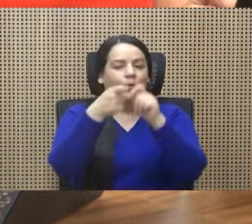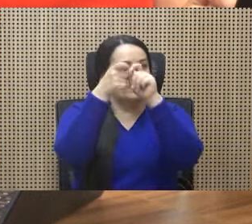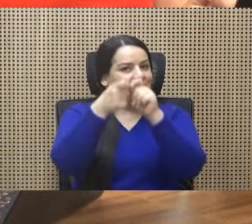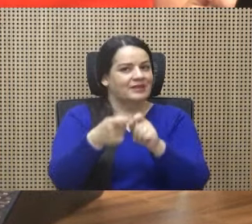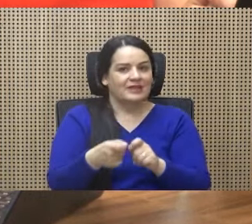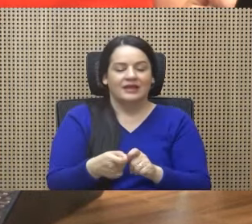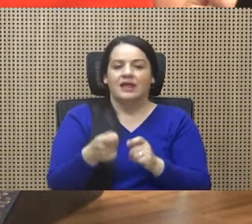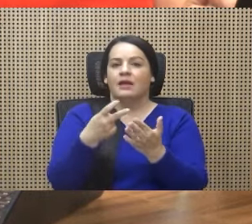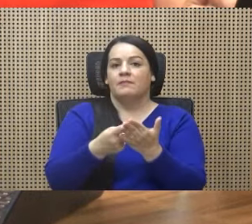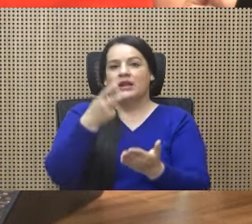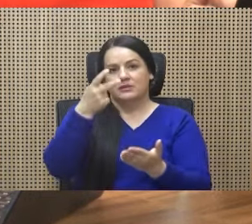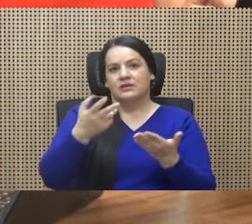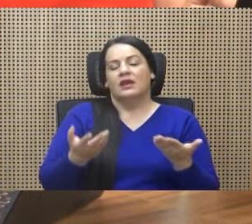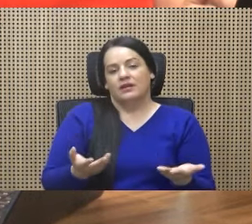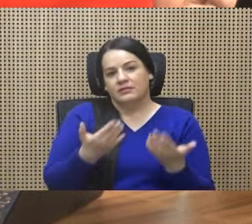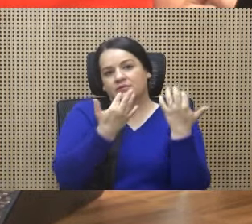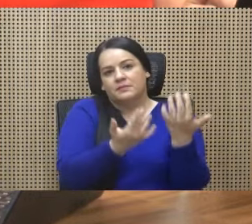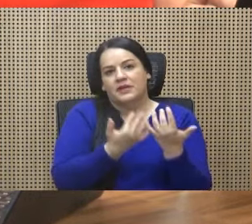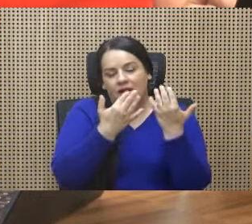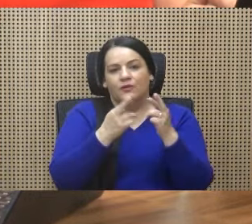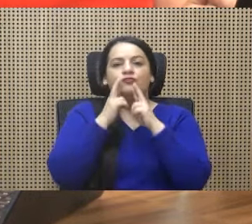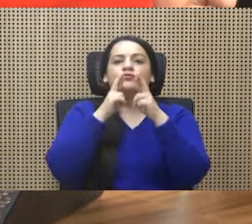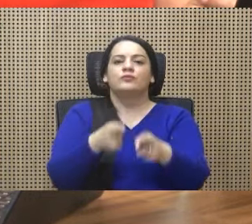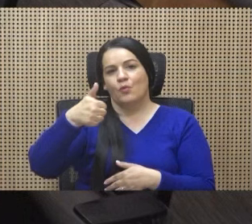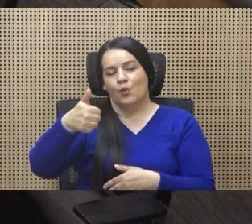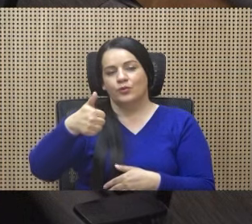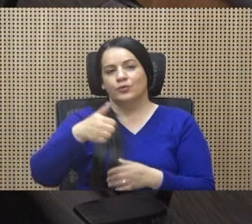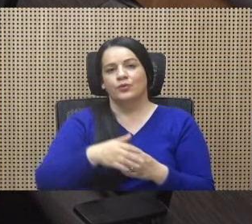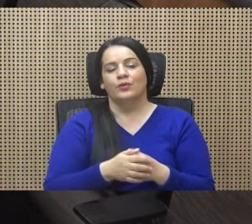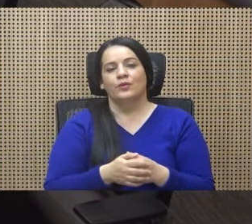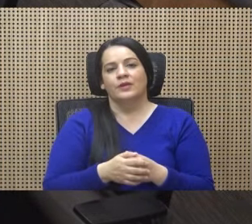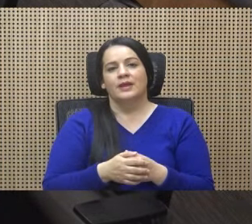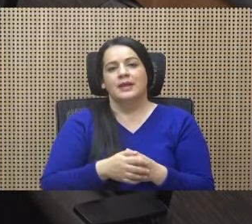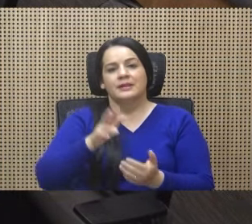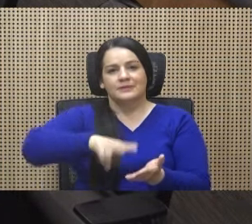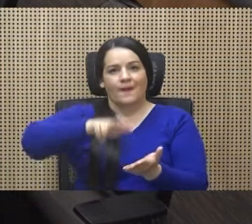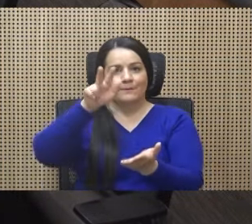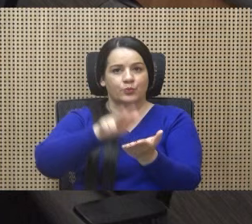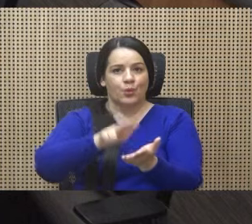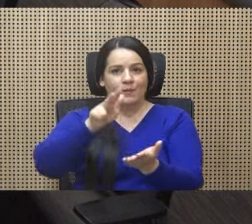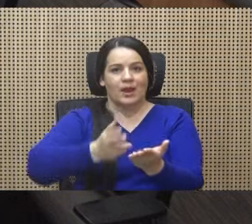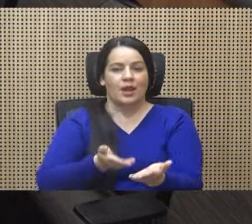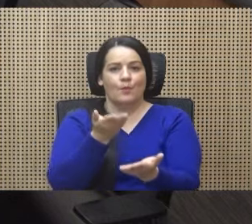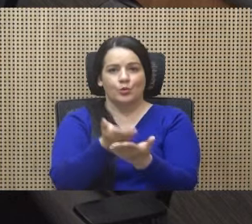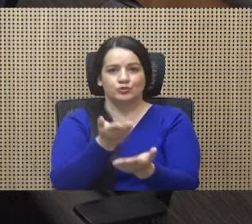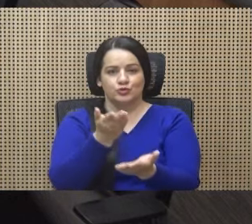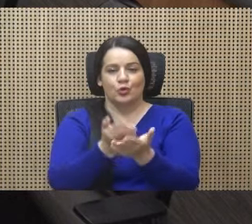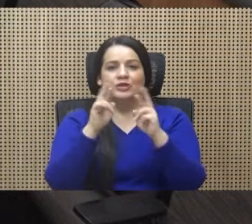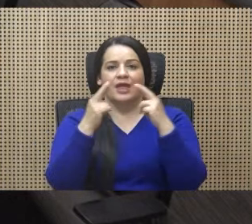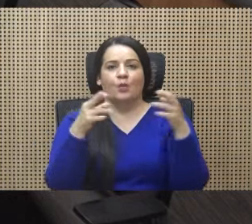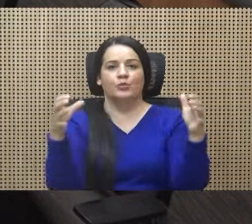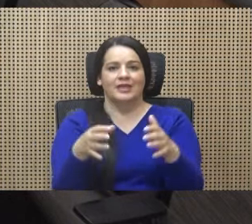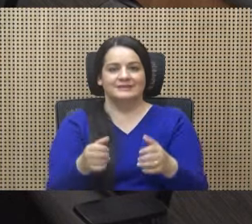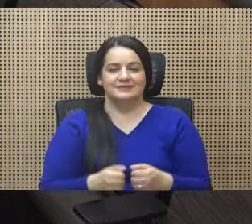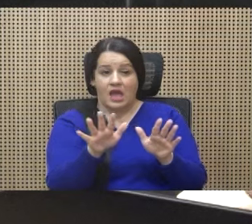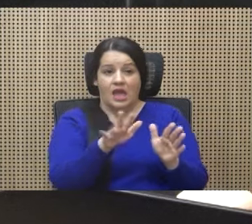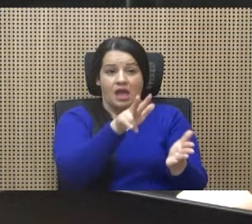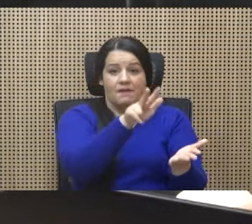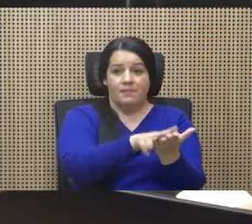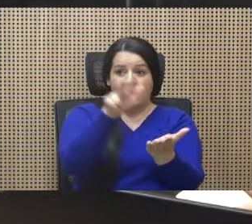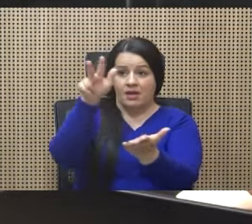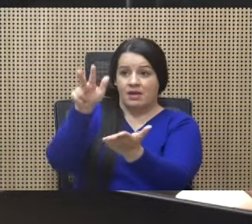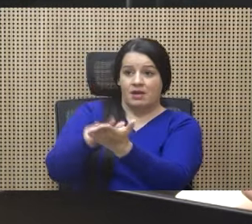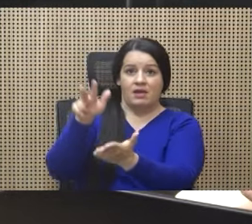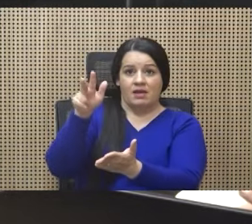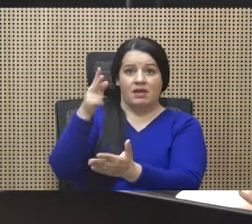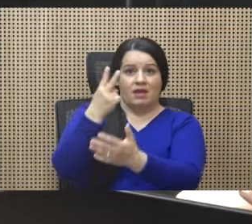valdría la pena esperar el resultado de las investigaciones vvia González explicó que se han dado 14 muertes en el mes de marzo